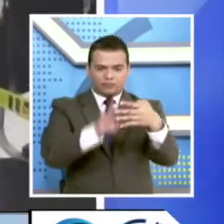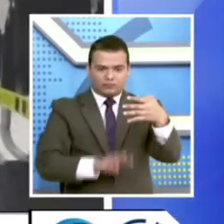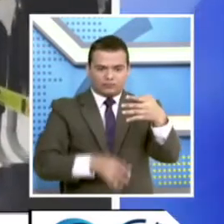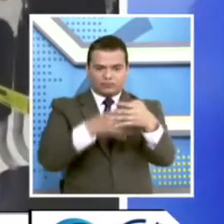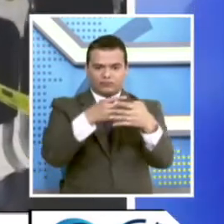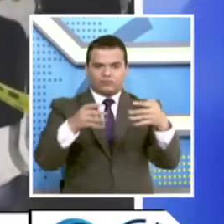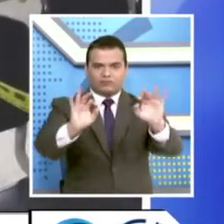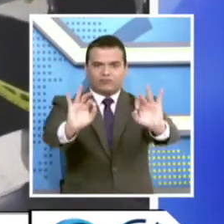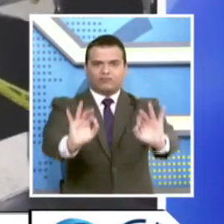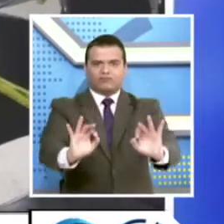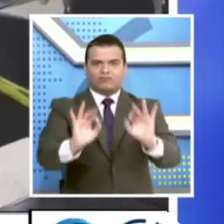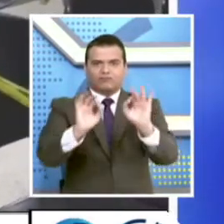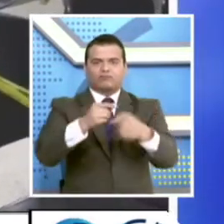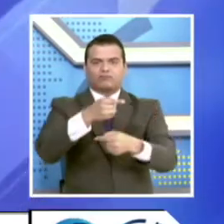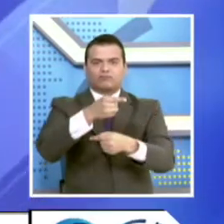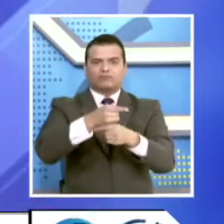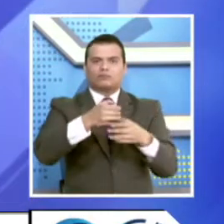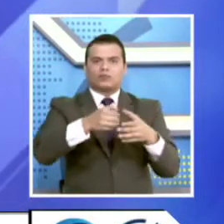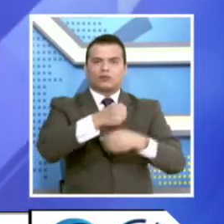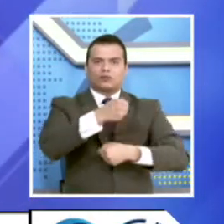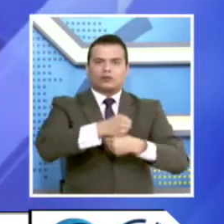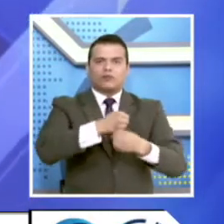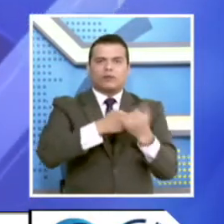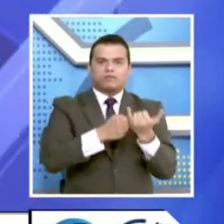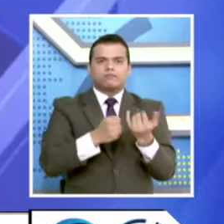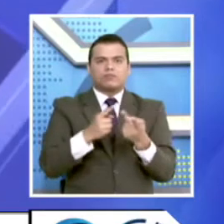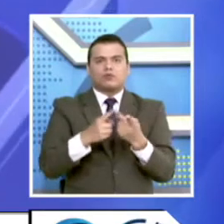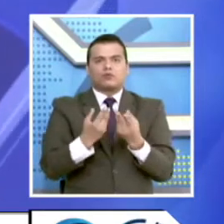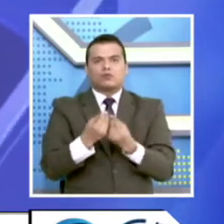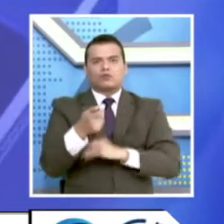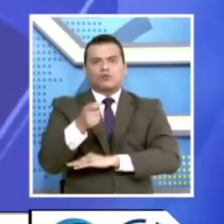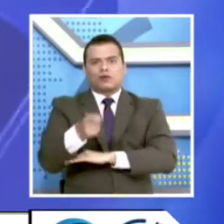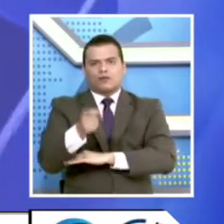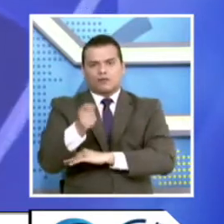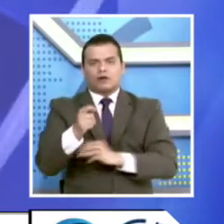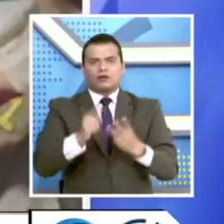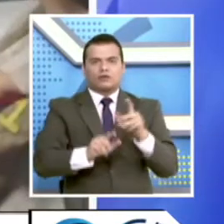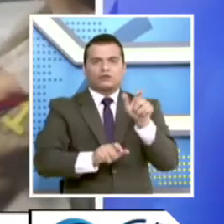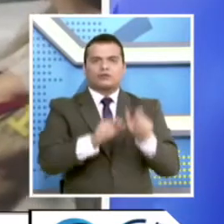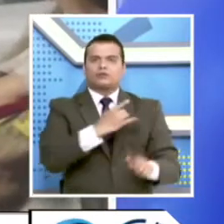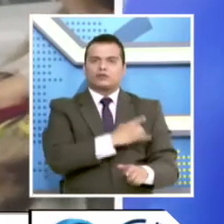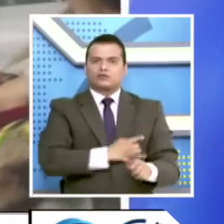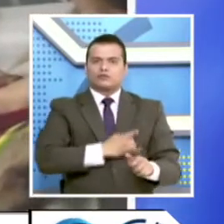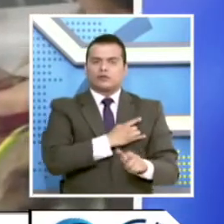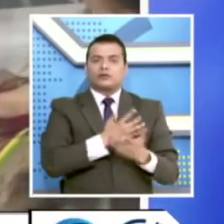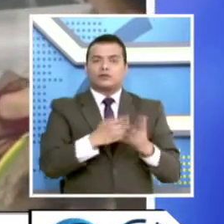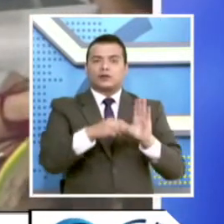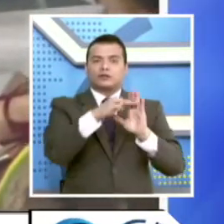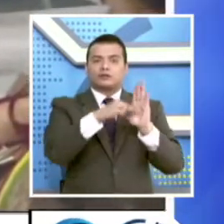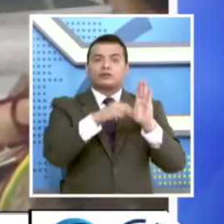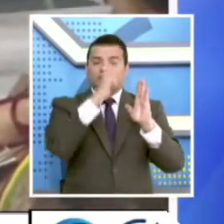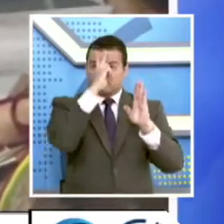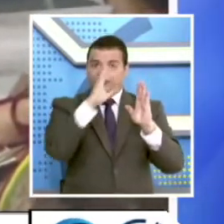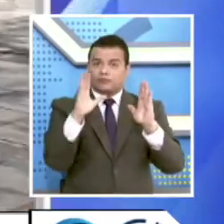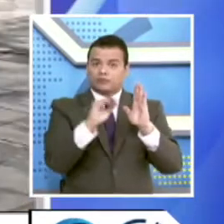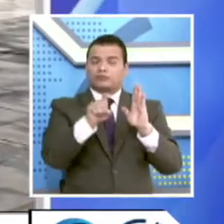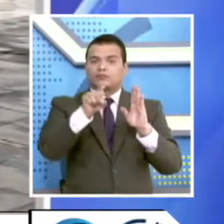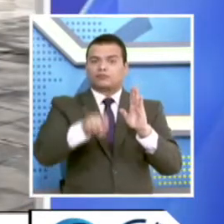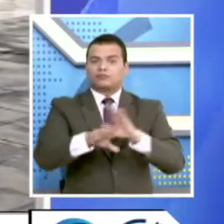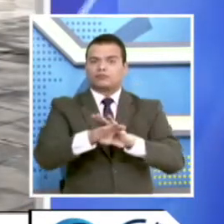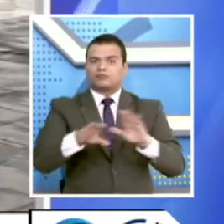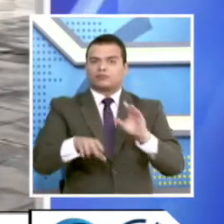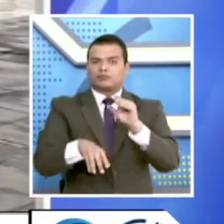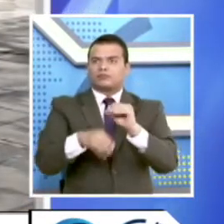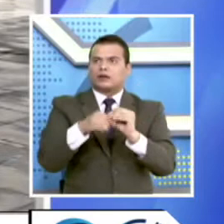mismos. Funcionarios, abogados y usuarios deberán cumplir con los requisitos de bioseguridad y acatar y respetar la señalización